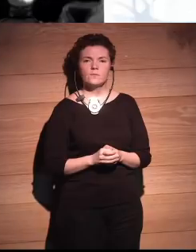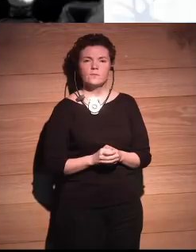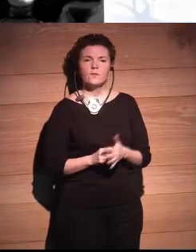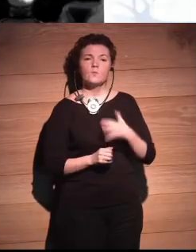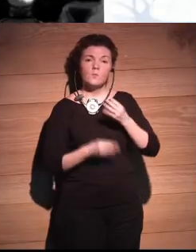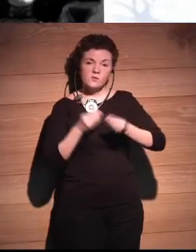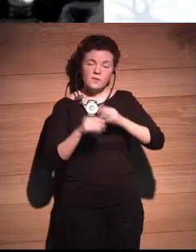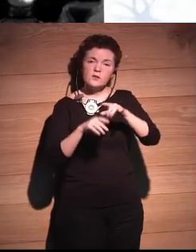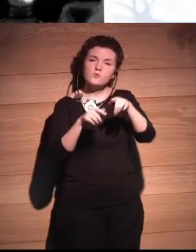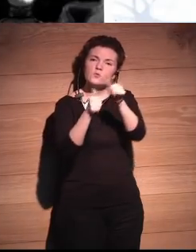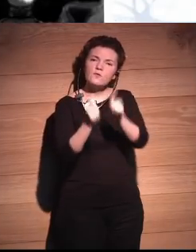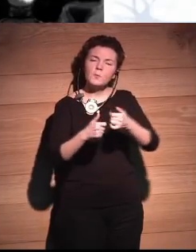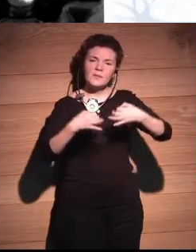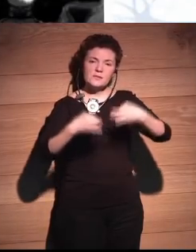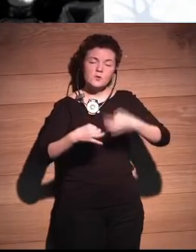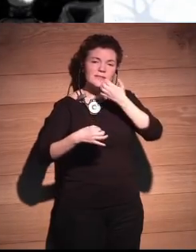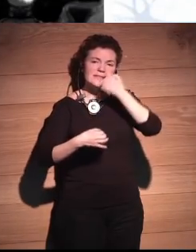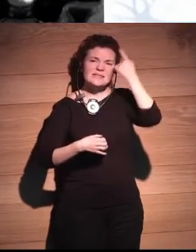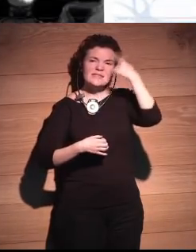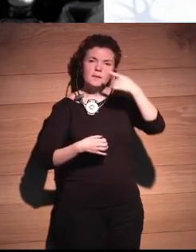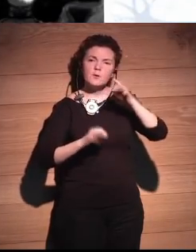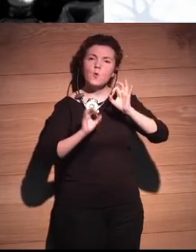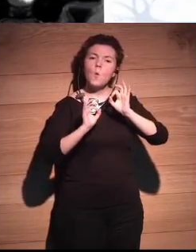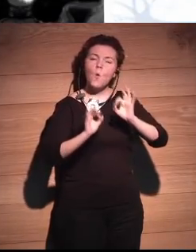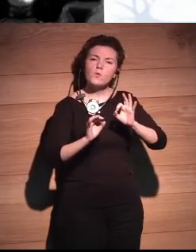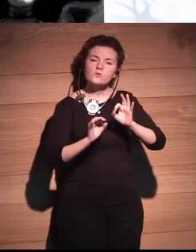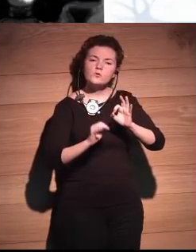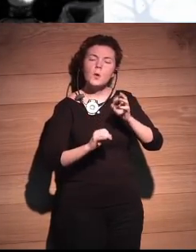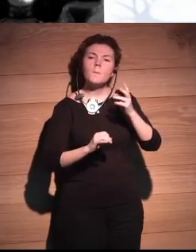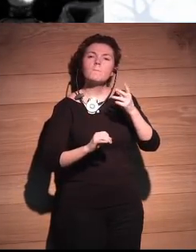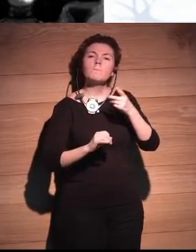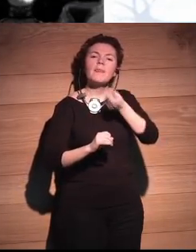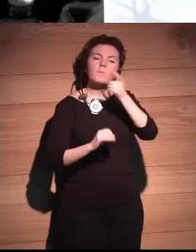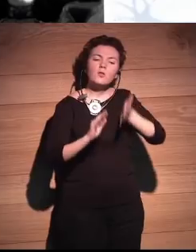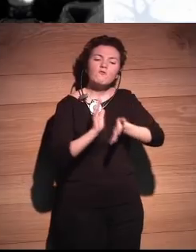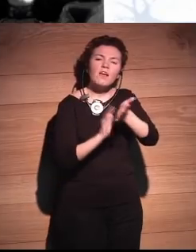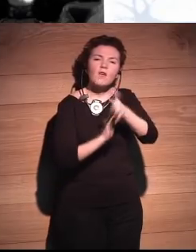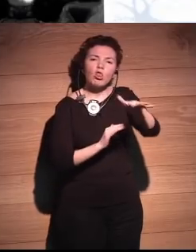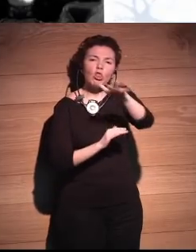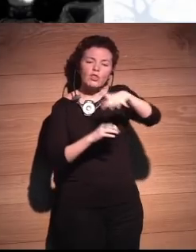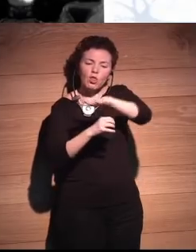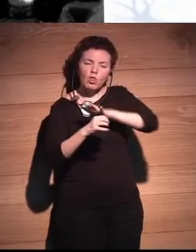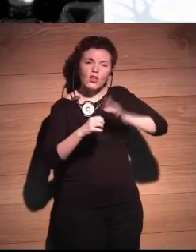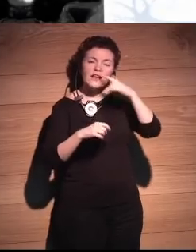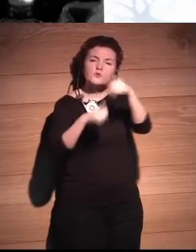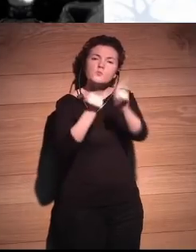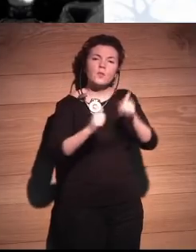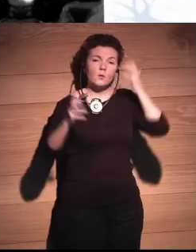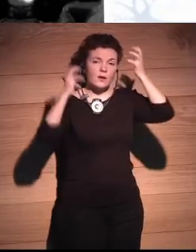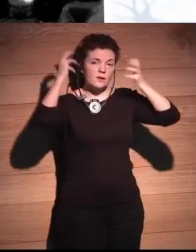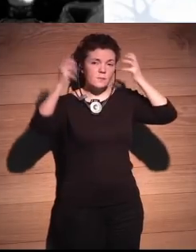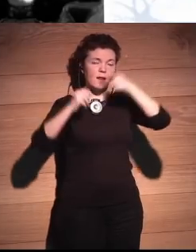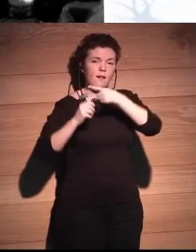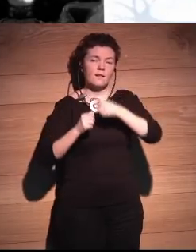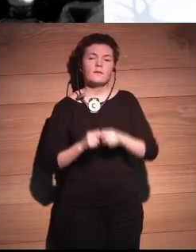Podemos hacer esto de una forma mucho más segura si sabemos dónde están yendo los fármacos. Esto es un modelo animal